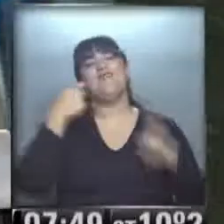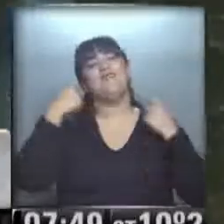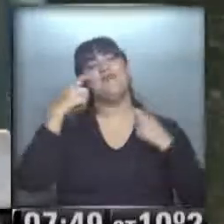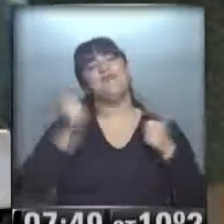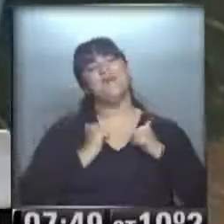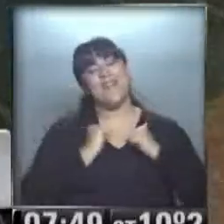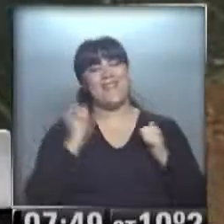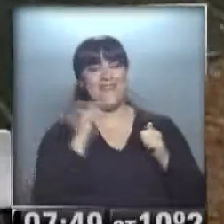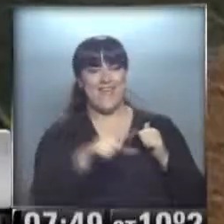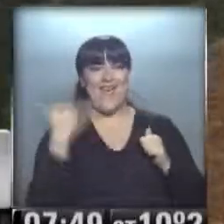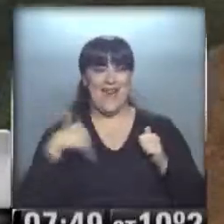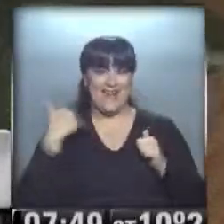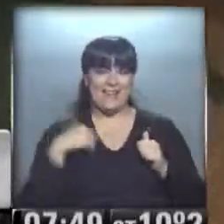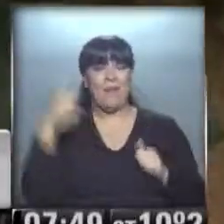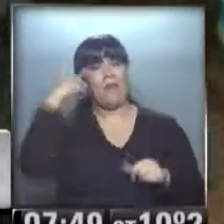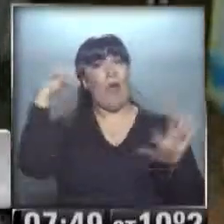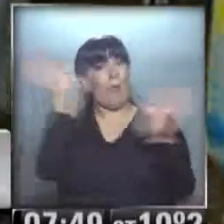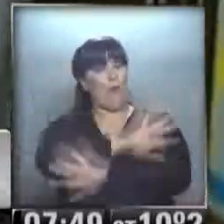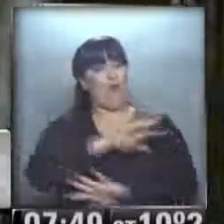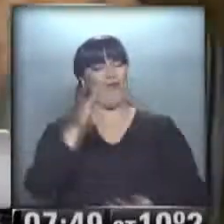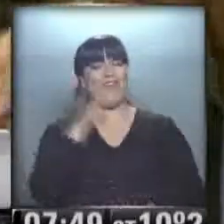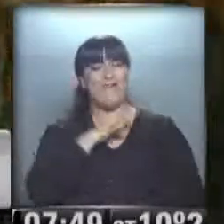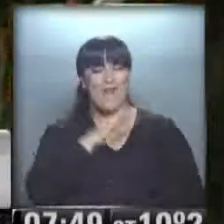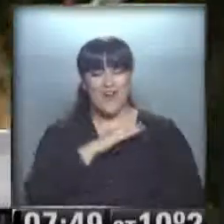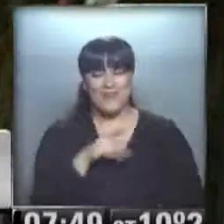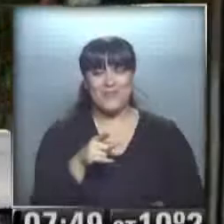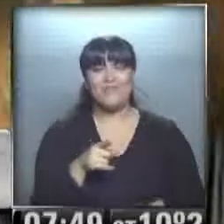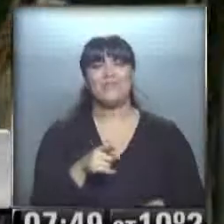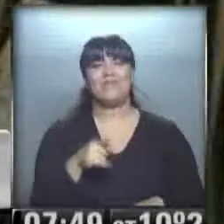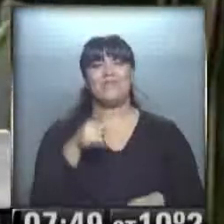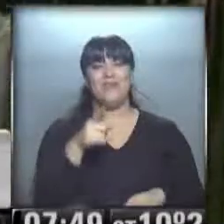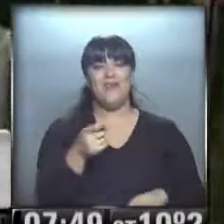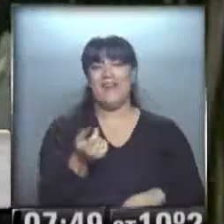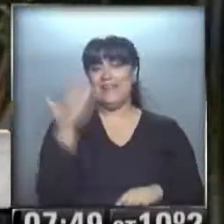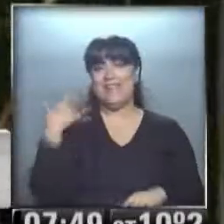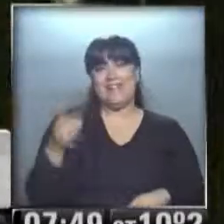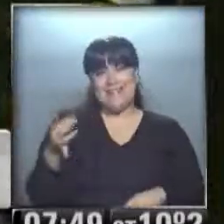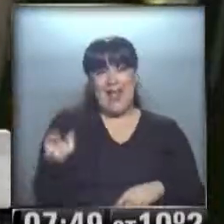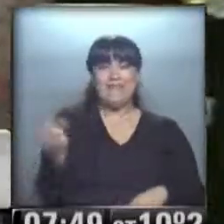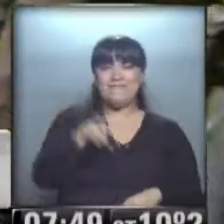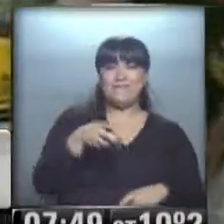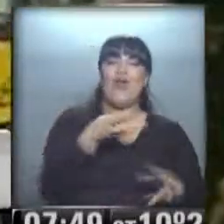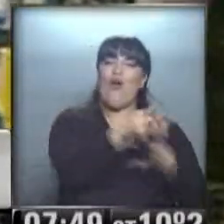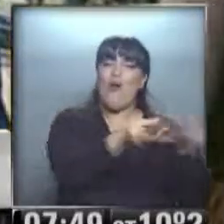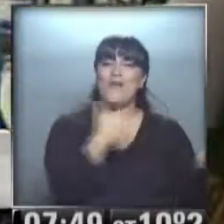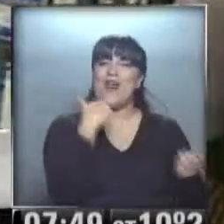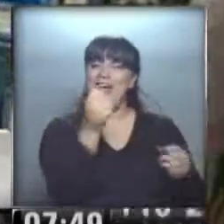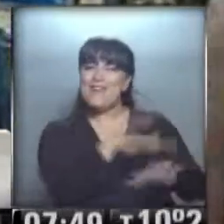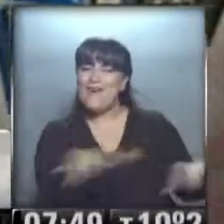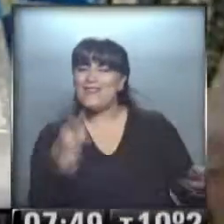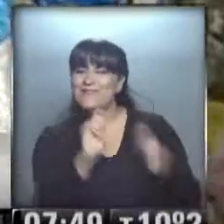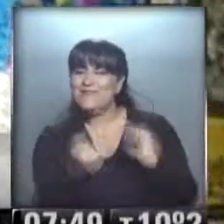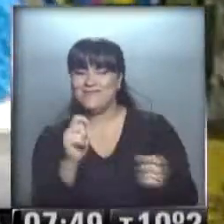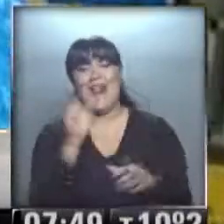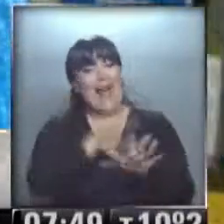estos gorritos que tiene aquí recién veo que la gente que bajaba del tren le ha comprado para los hijos bastante no aquellos los chicos los que más se